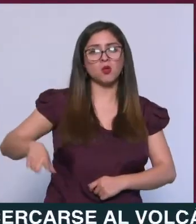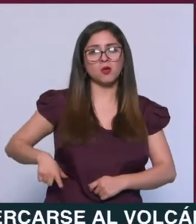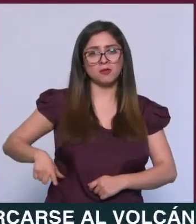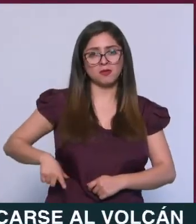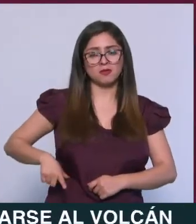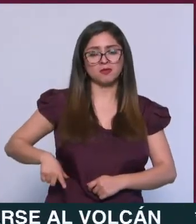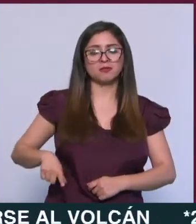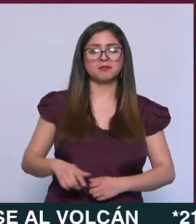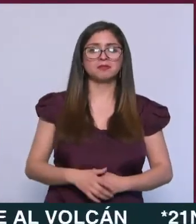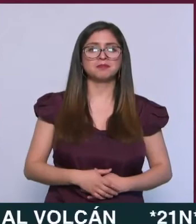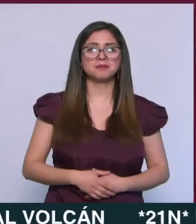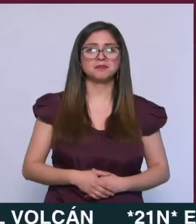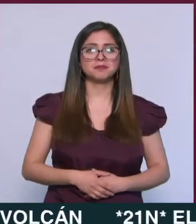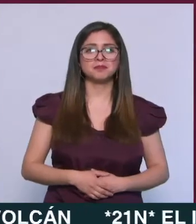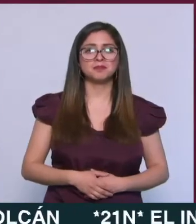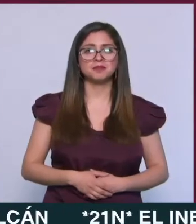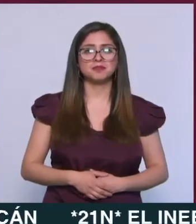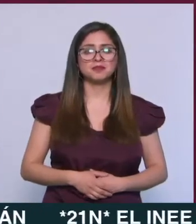Mientras